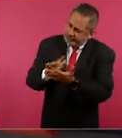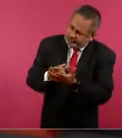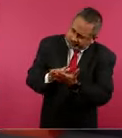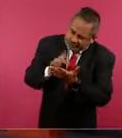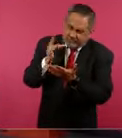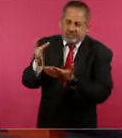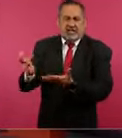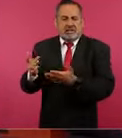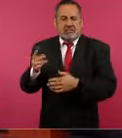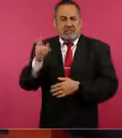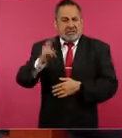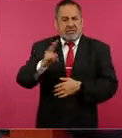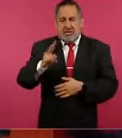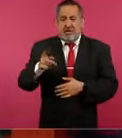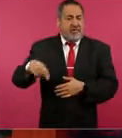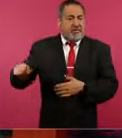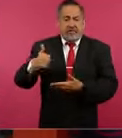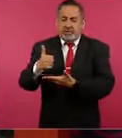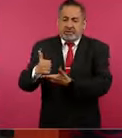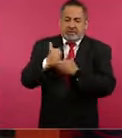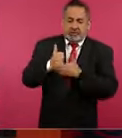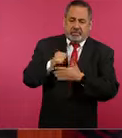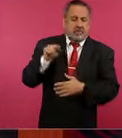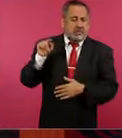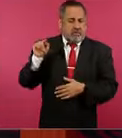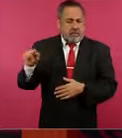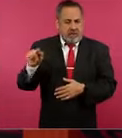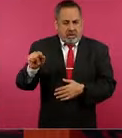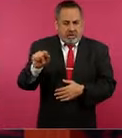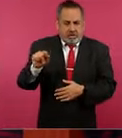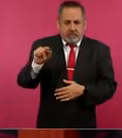porque nos han ayudado en